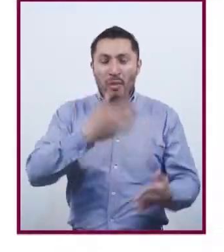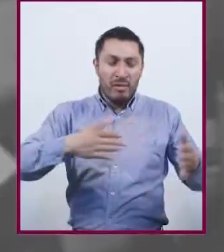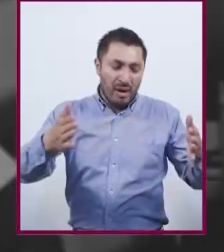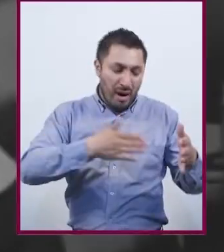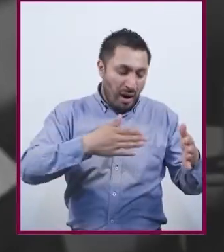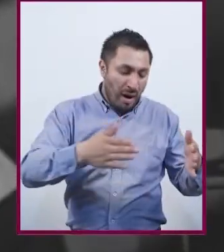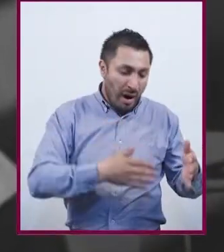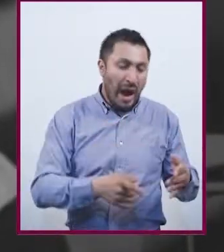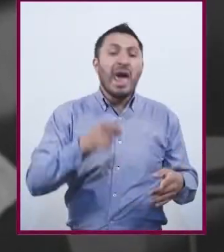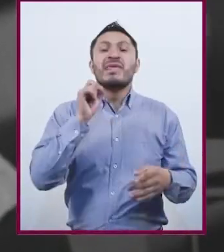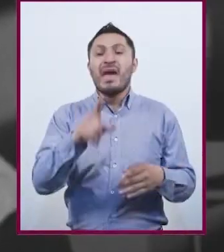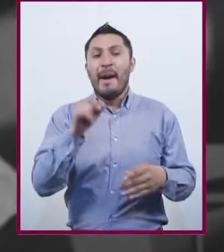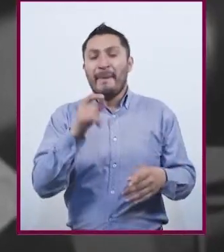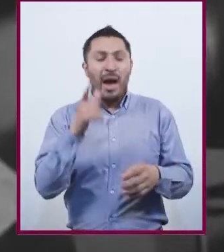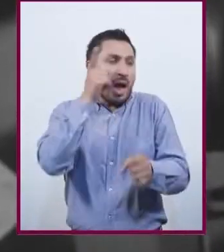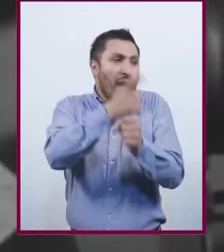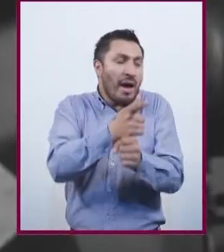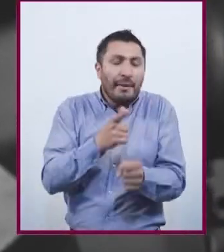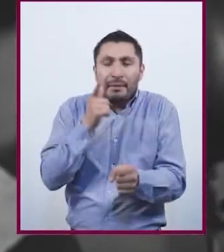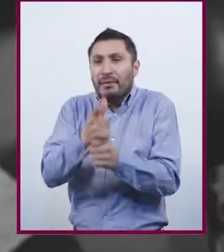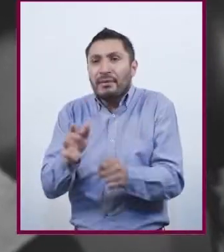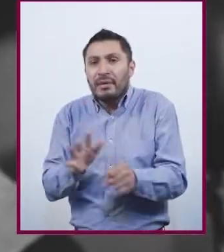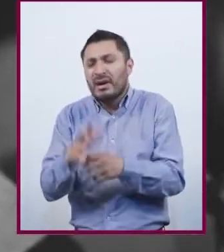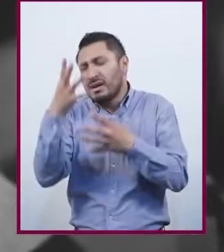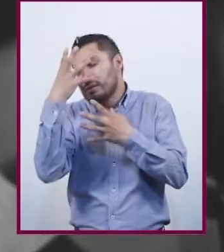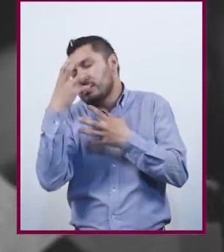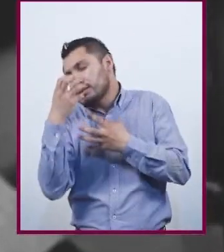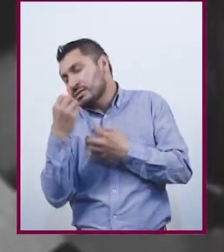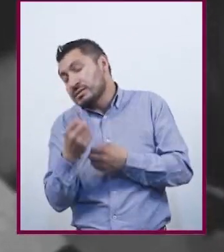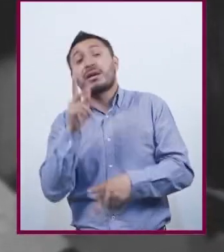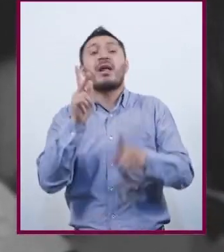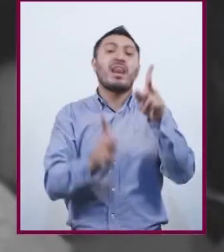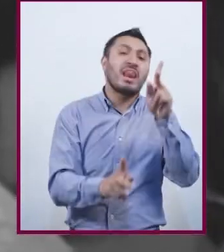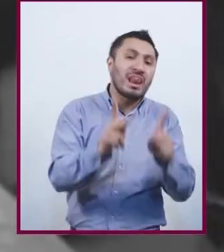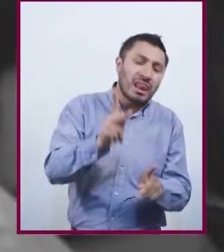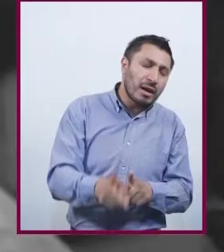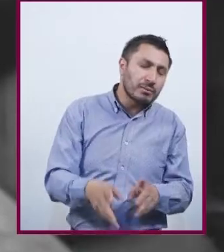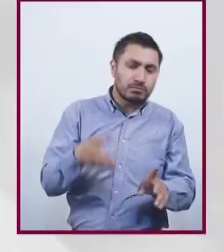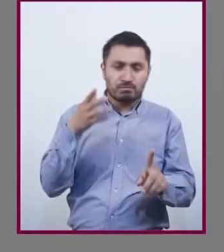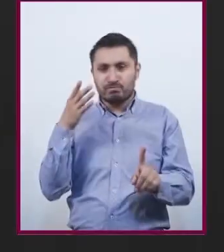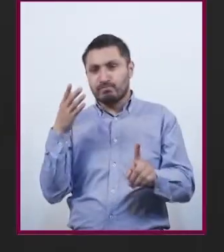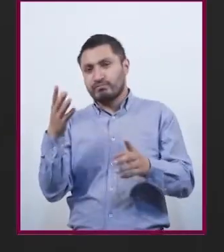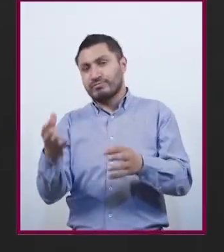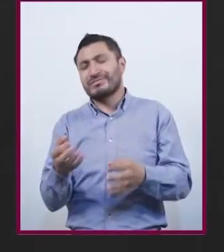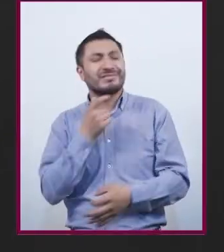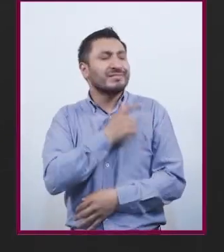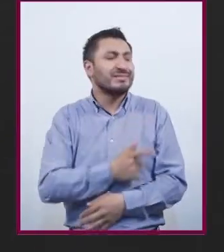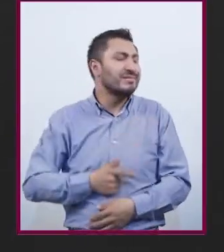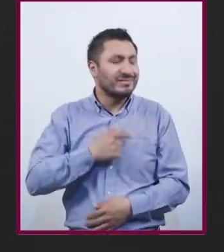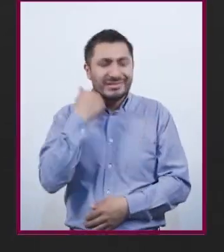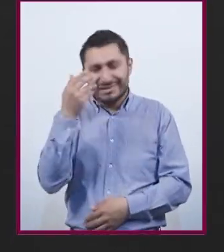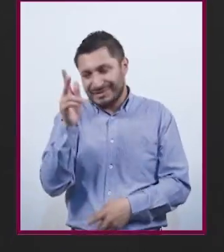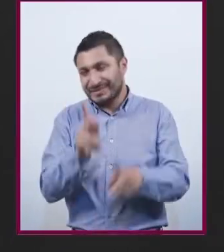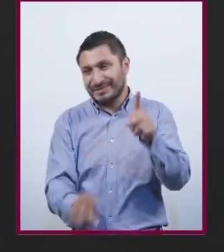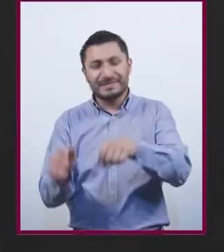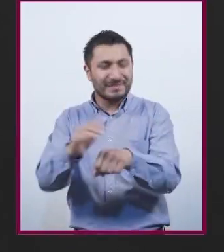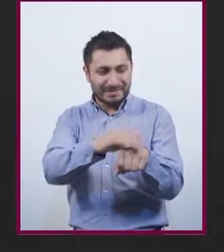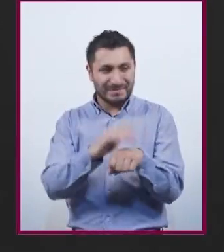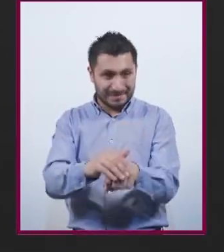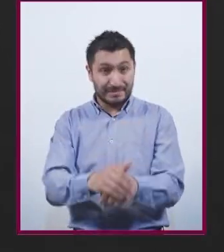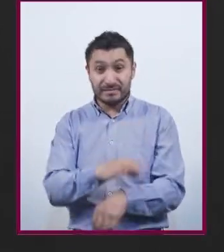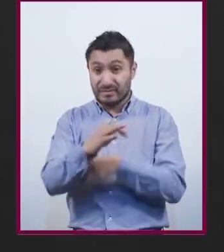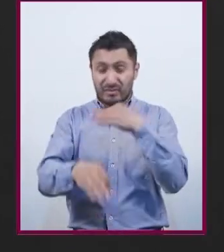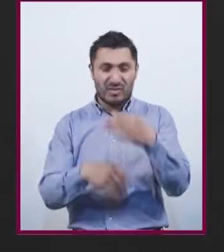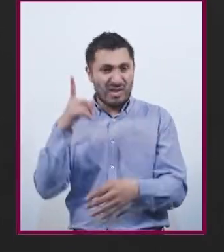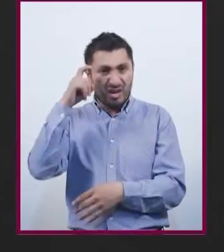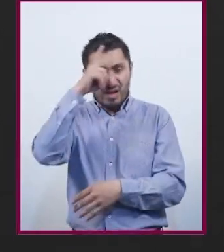aprovecharse del fuego para cocinar, incluso identificar lo que es la tristeza, hablar y pretender agradarle a los demás.